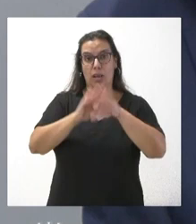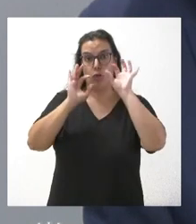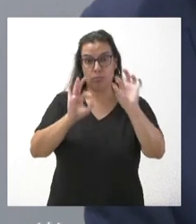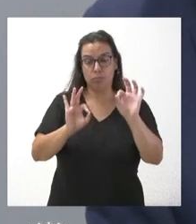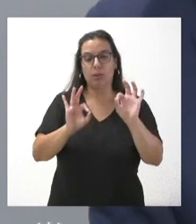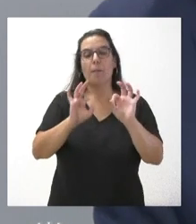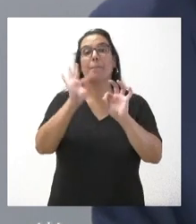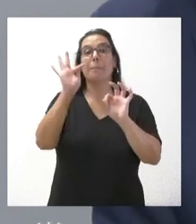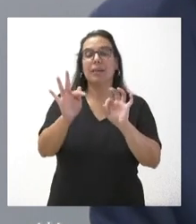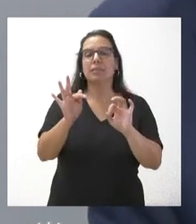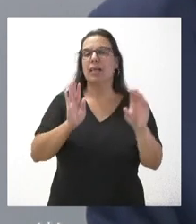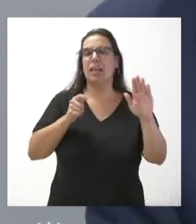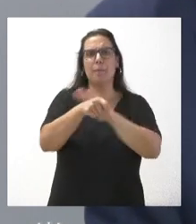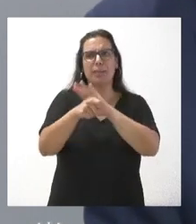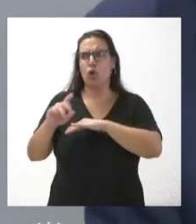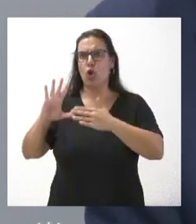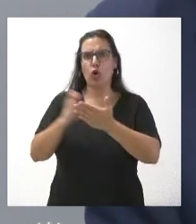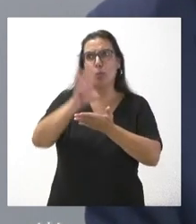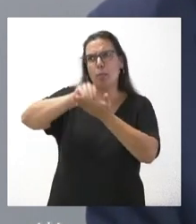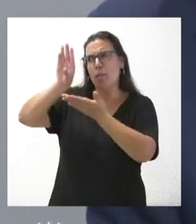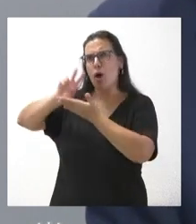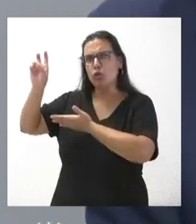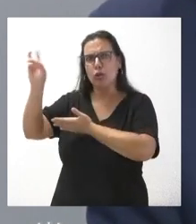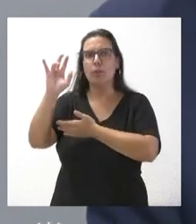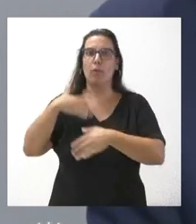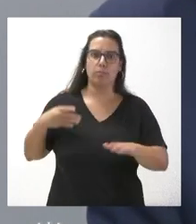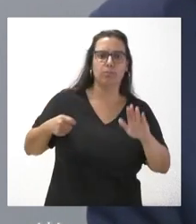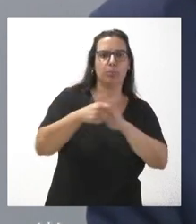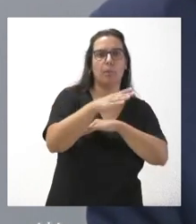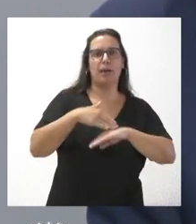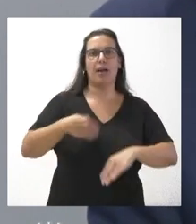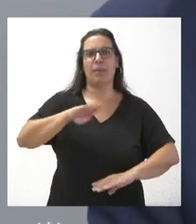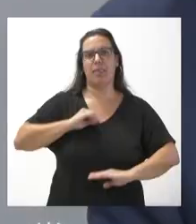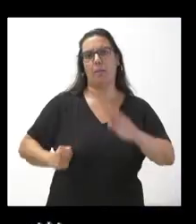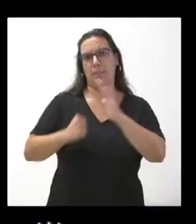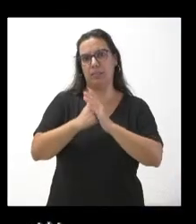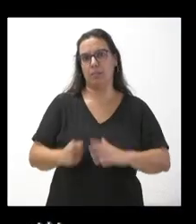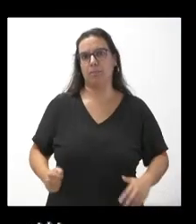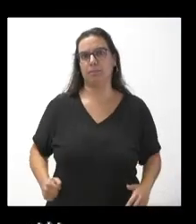hemos llevado toda la inversión posible para dar la mayor capacidad a nuestro operativo.